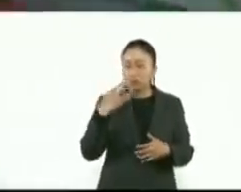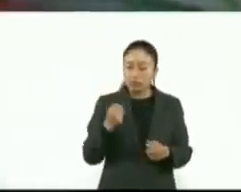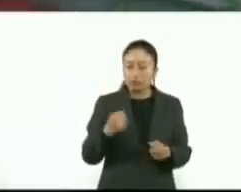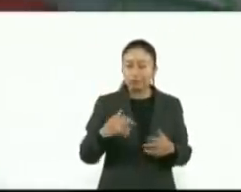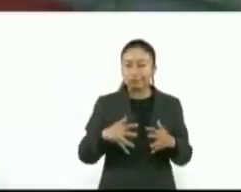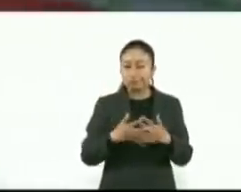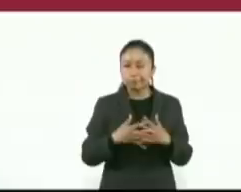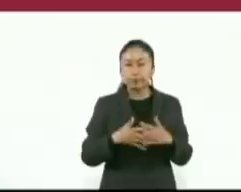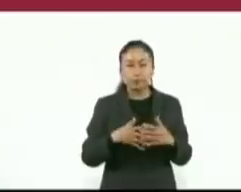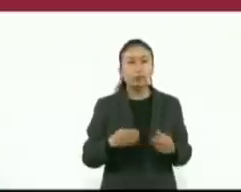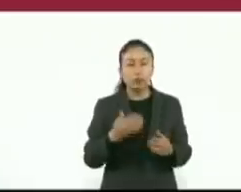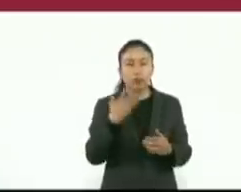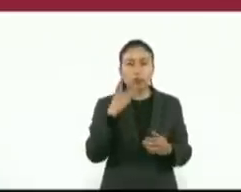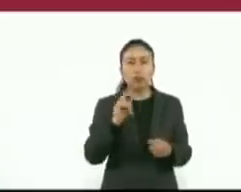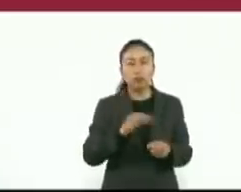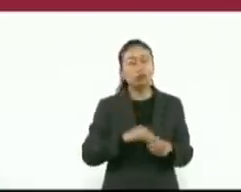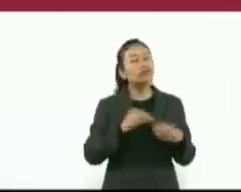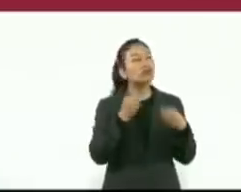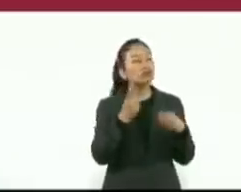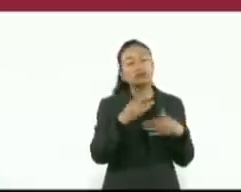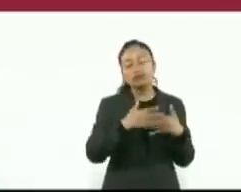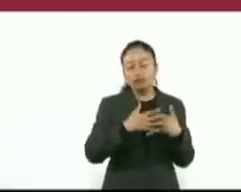proceso que se hace